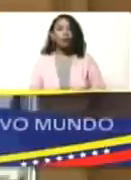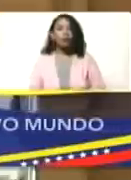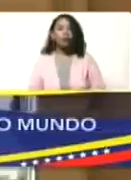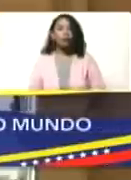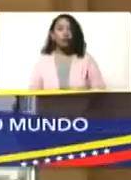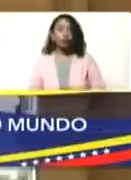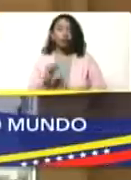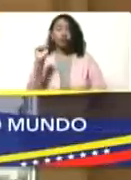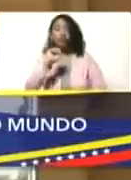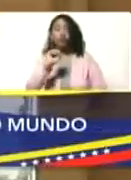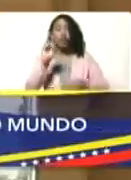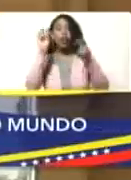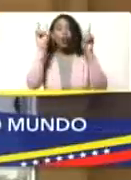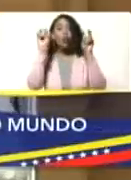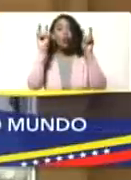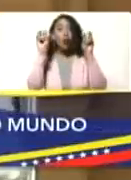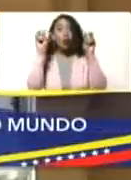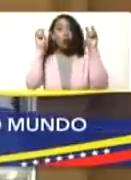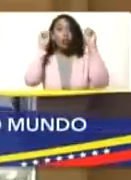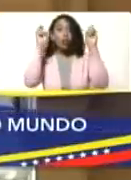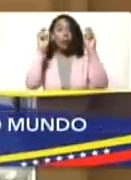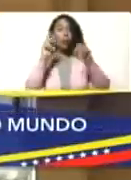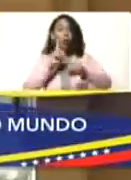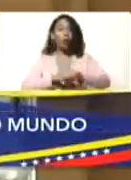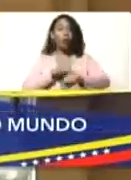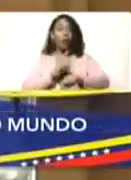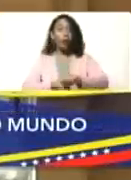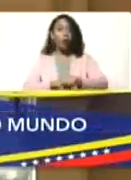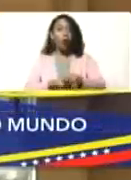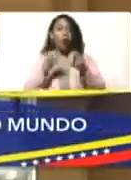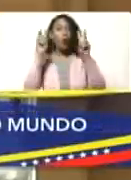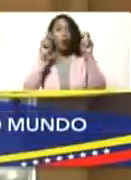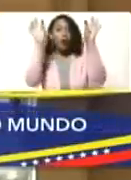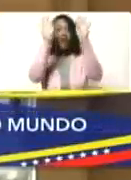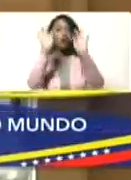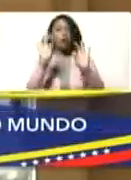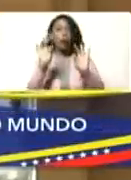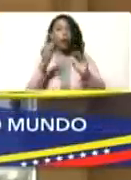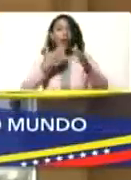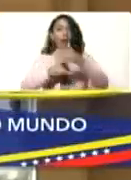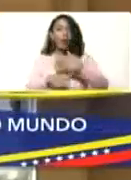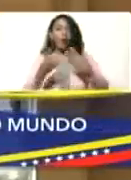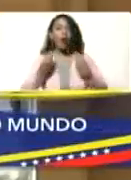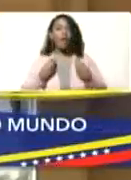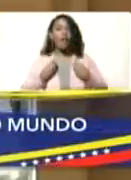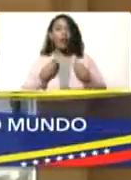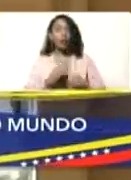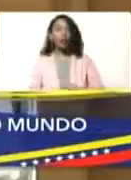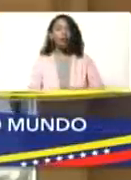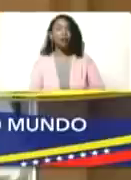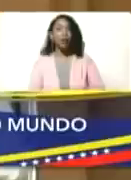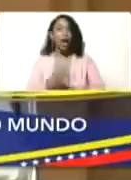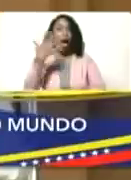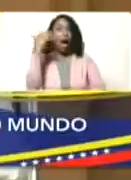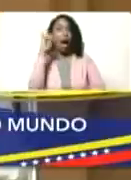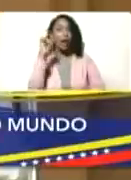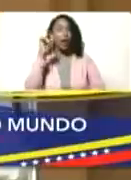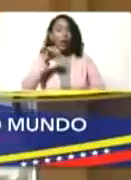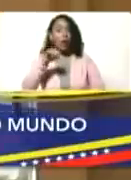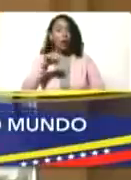incluso bajo los nuevos signos de los tiempos, la nueva fase que vamos a vivir, que tiene esta